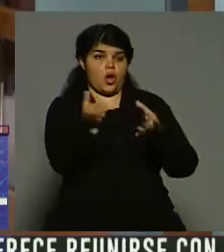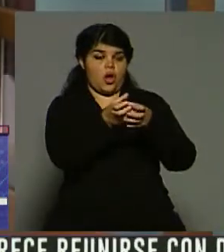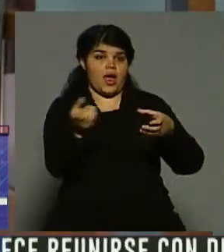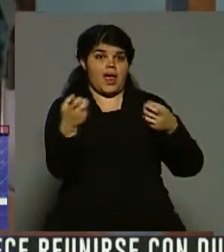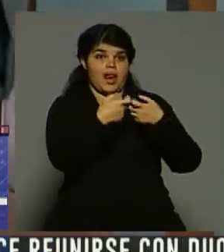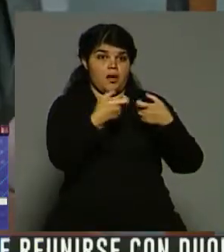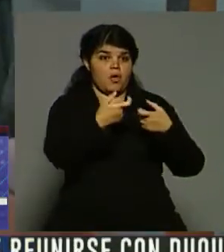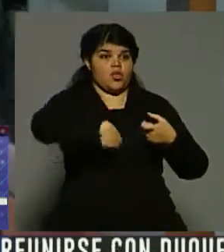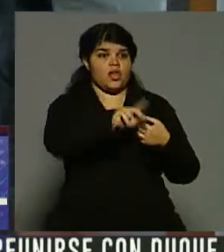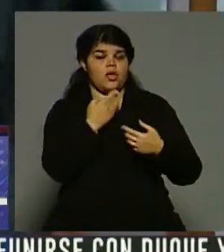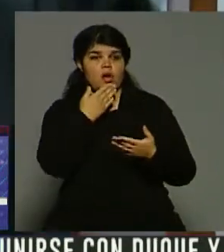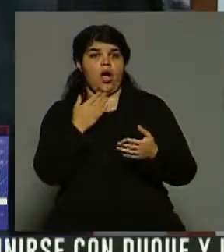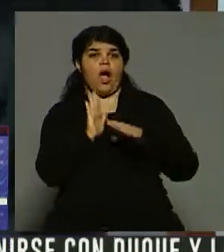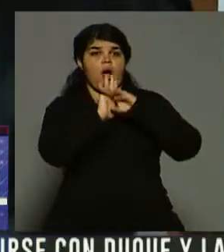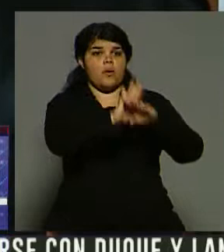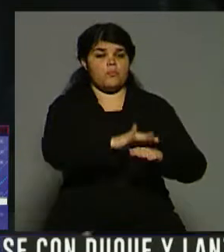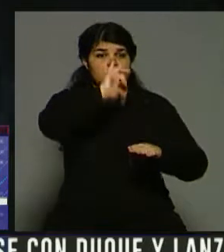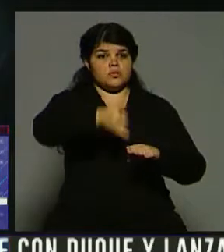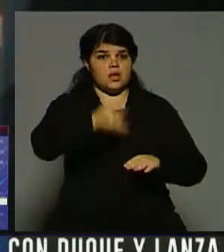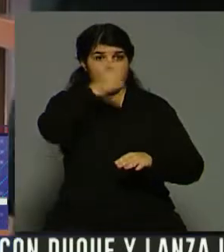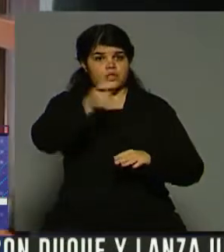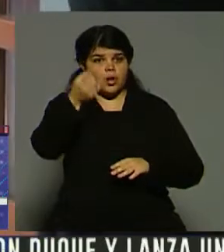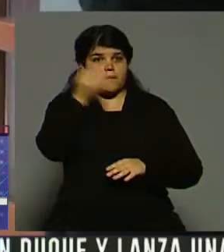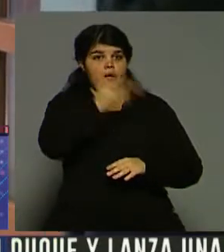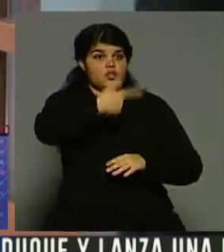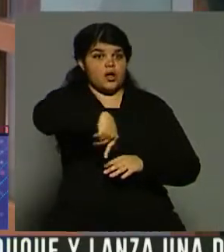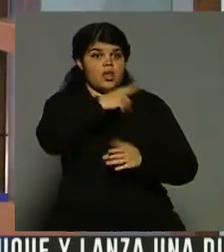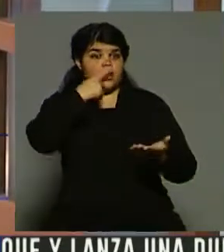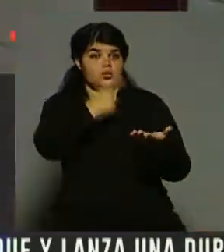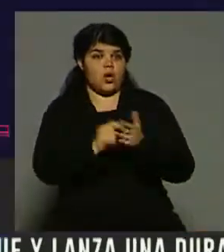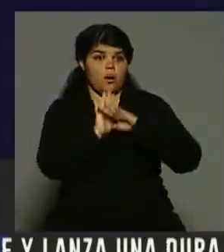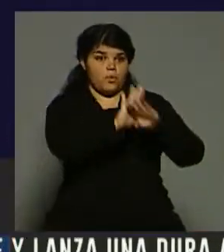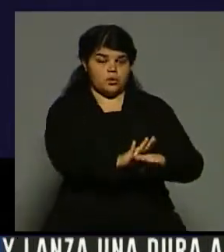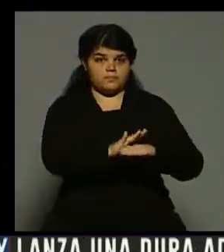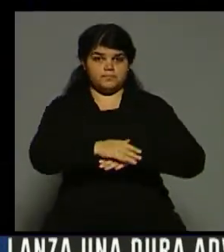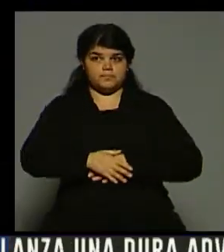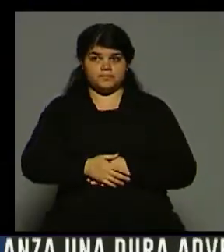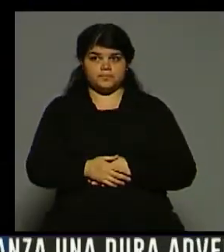ellos apoyarán las decisiones que tomen los profesionales de la salud.